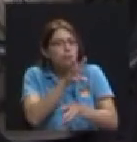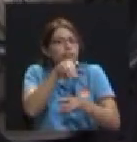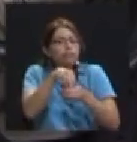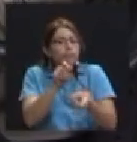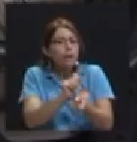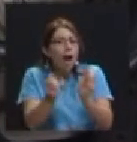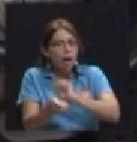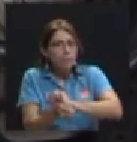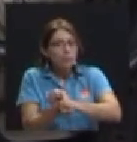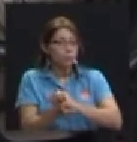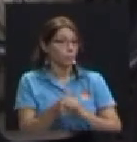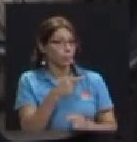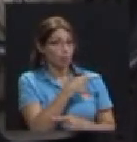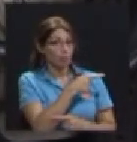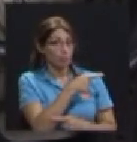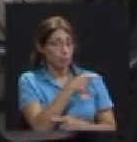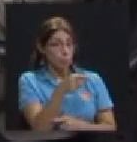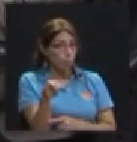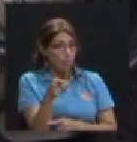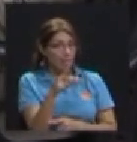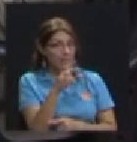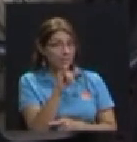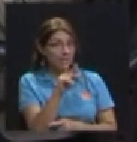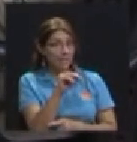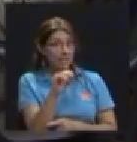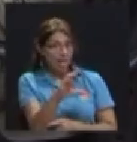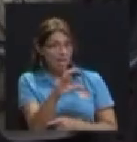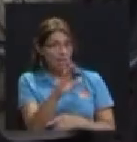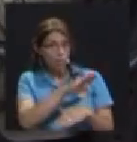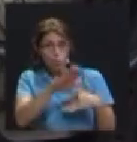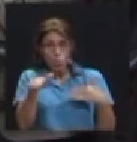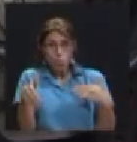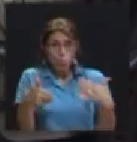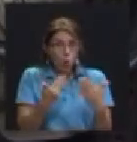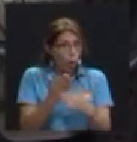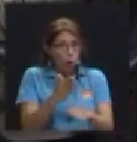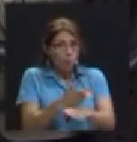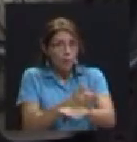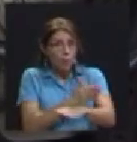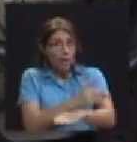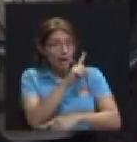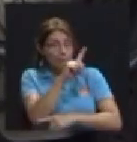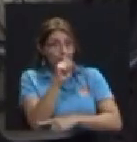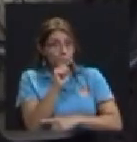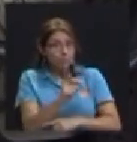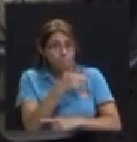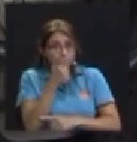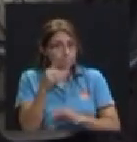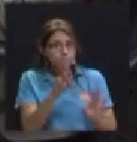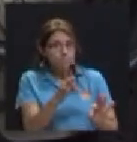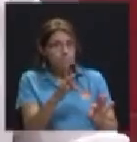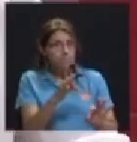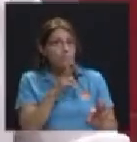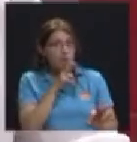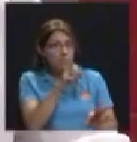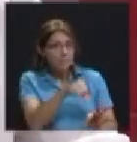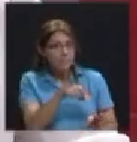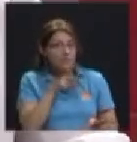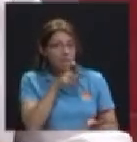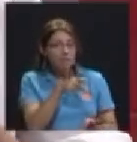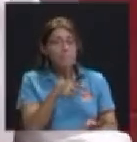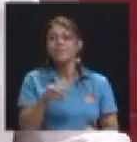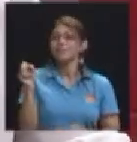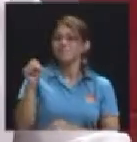vez vale la pena decirlo, ustedes en el INEC todo lo mejoran. Sí, la idea es esa, ¿verdad? La idea es que